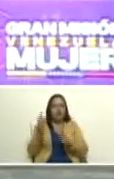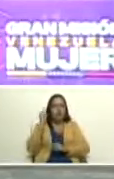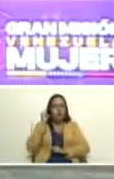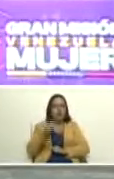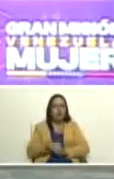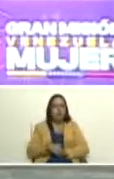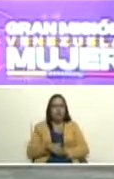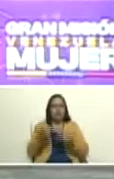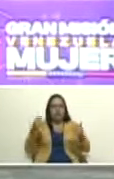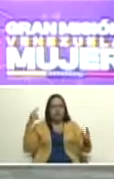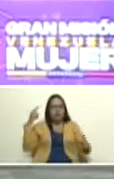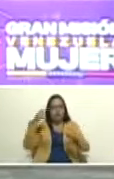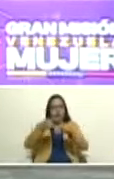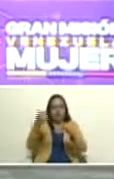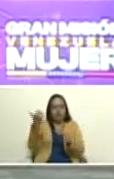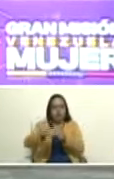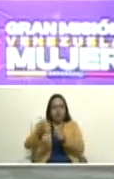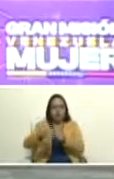vamos directo a Maracaibo.